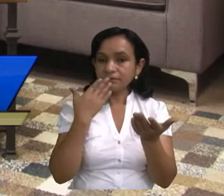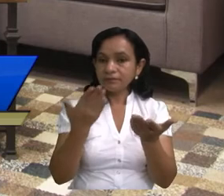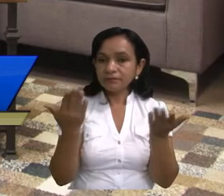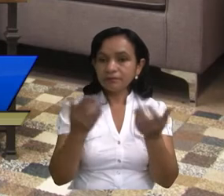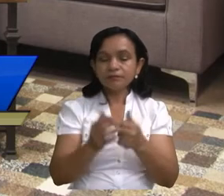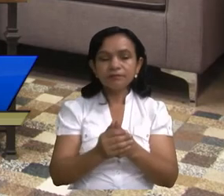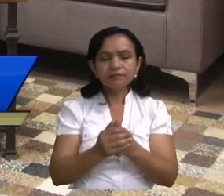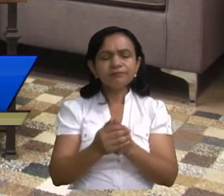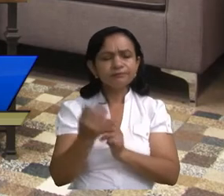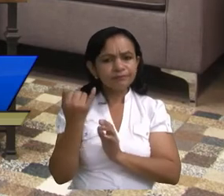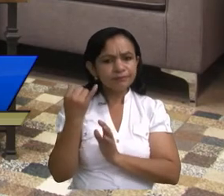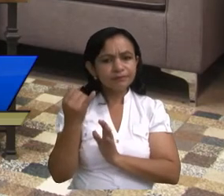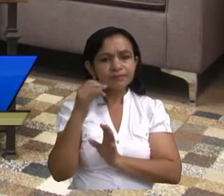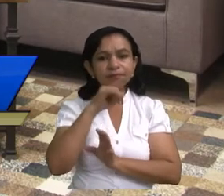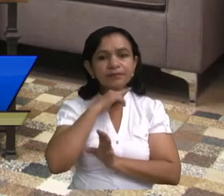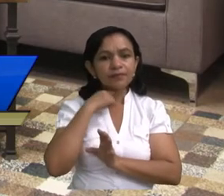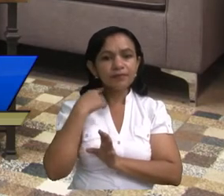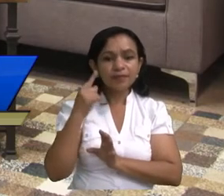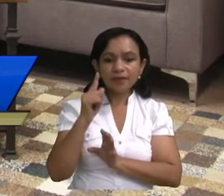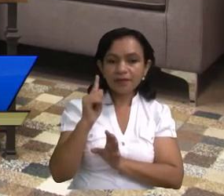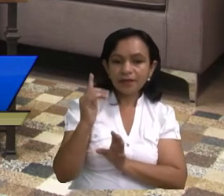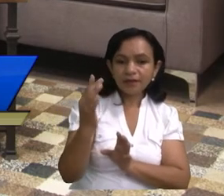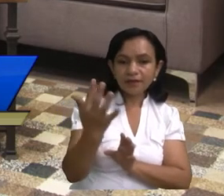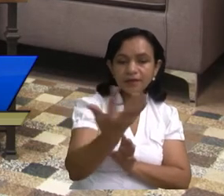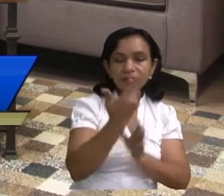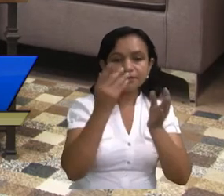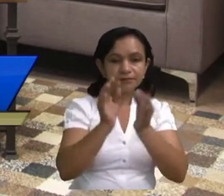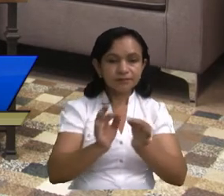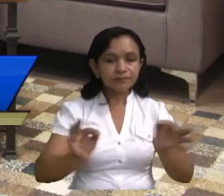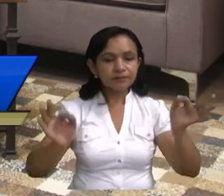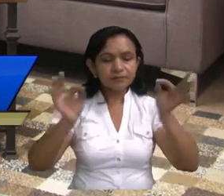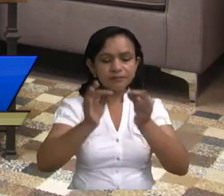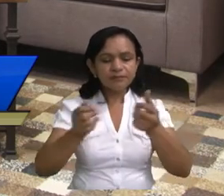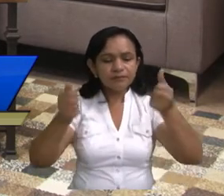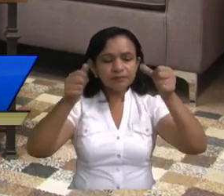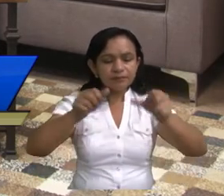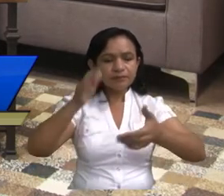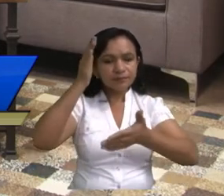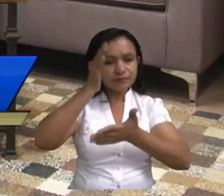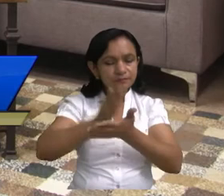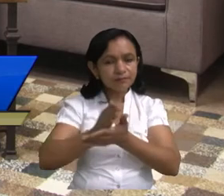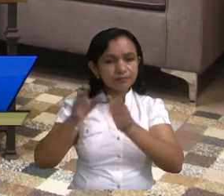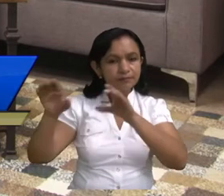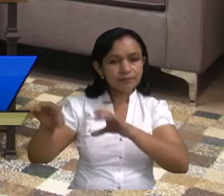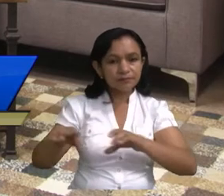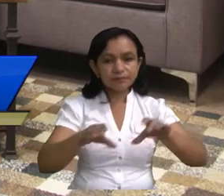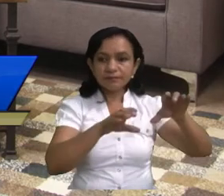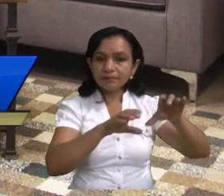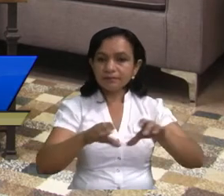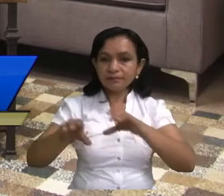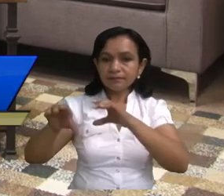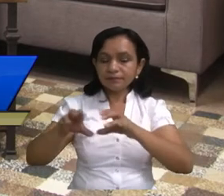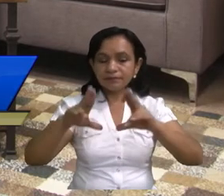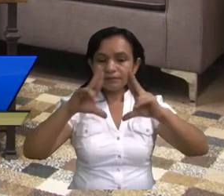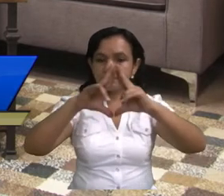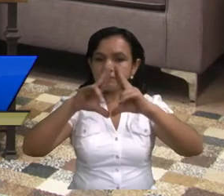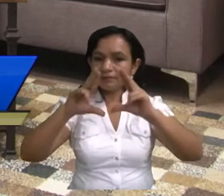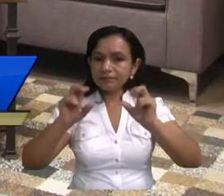en la región. Sí, para nosotros es importante que se tomen decisiones de que los eventos se hagan en